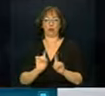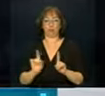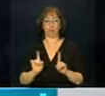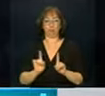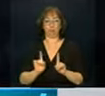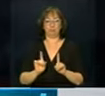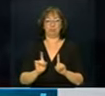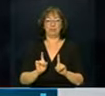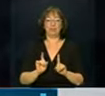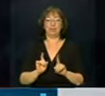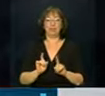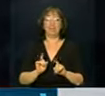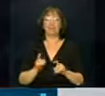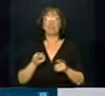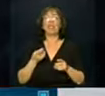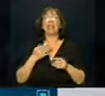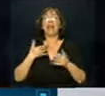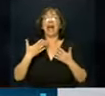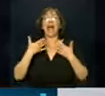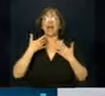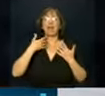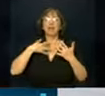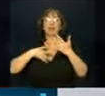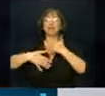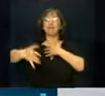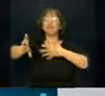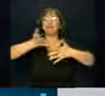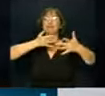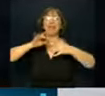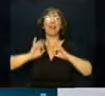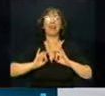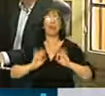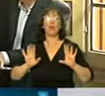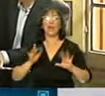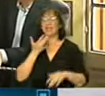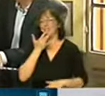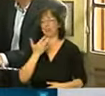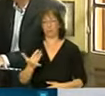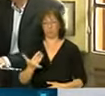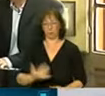el aire fluye con naturalidad y con belleza.